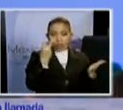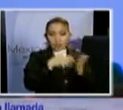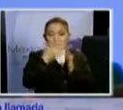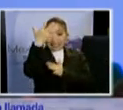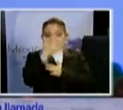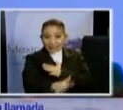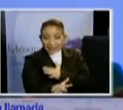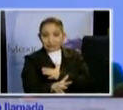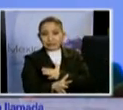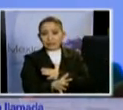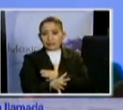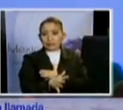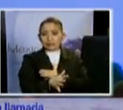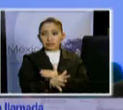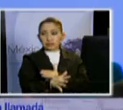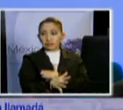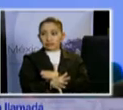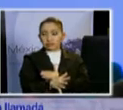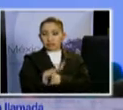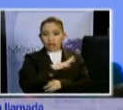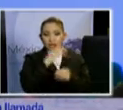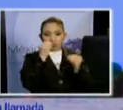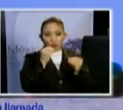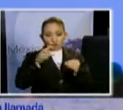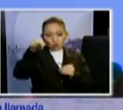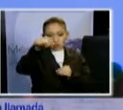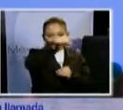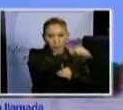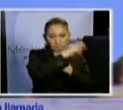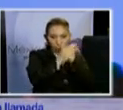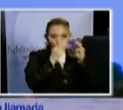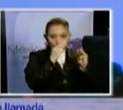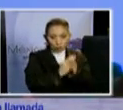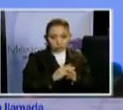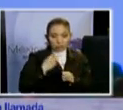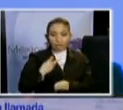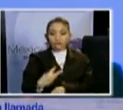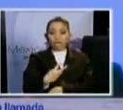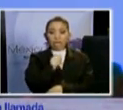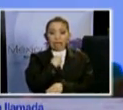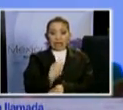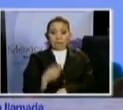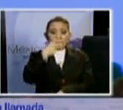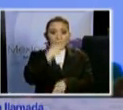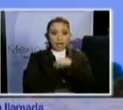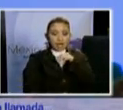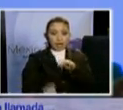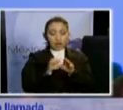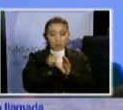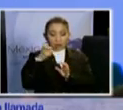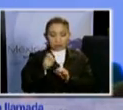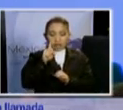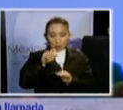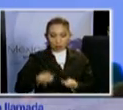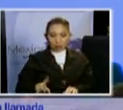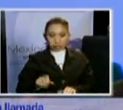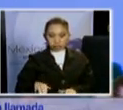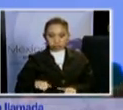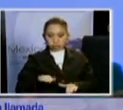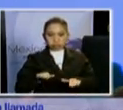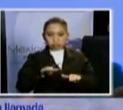2010, hay muchas partes en el mundo que van a tener que enfrentar grandes riesgos como resultado de este